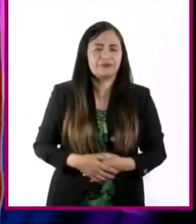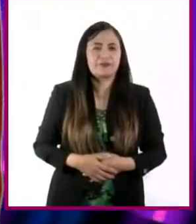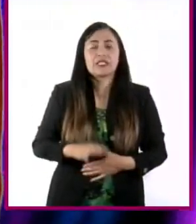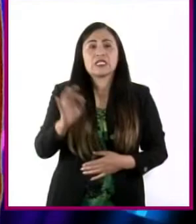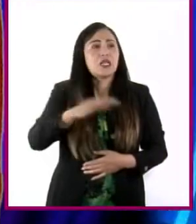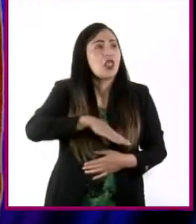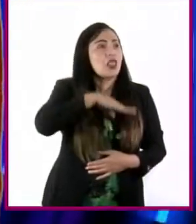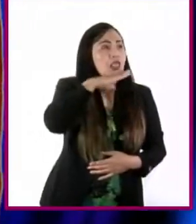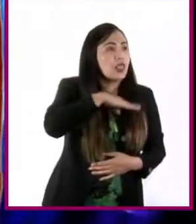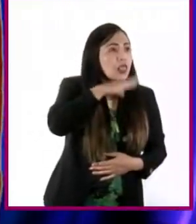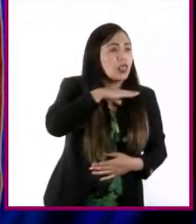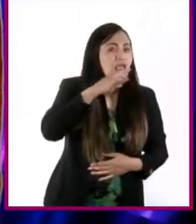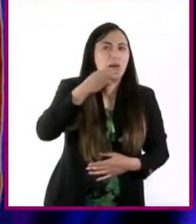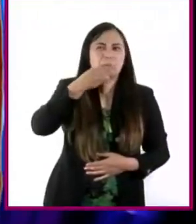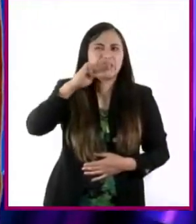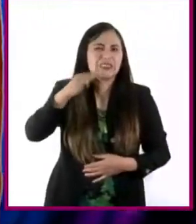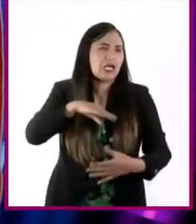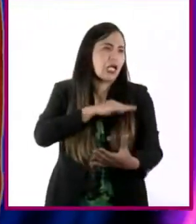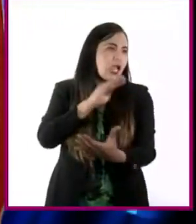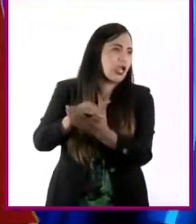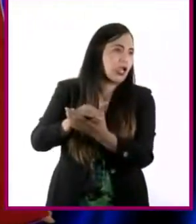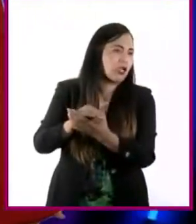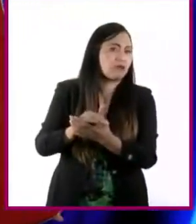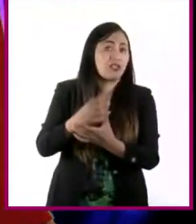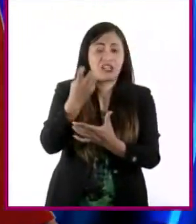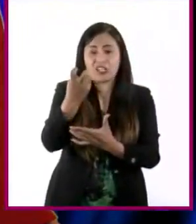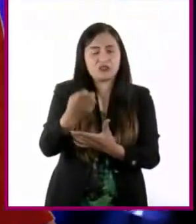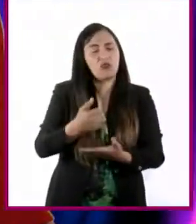en vez de enfatizar el mensaje, entonces es un